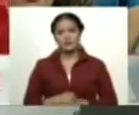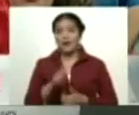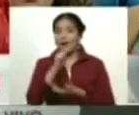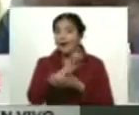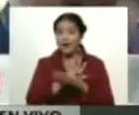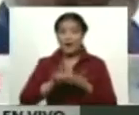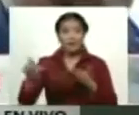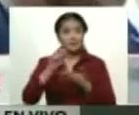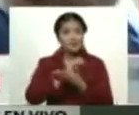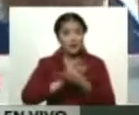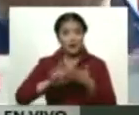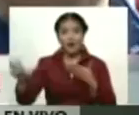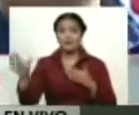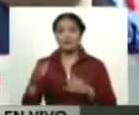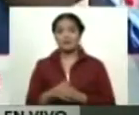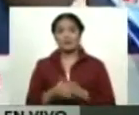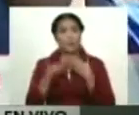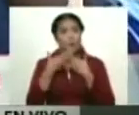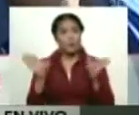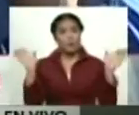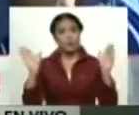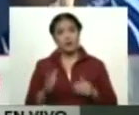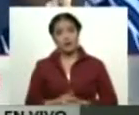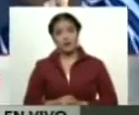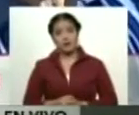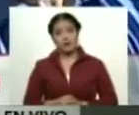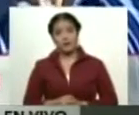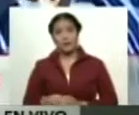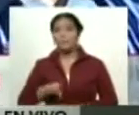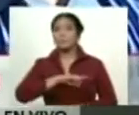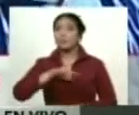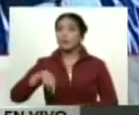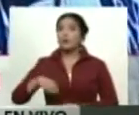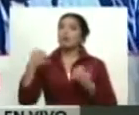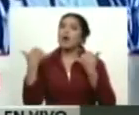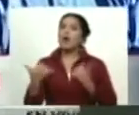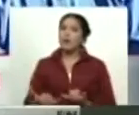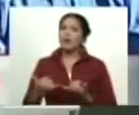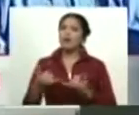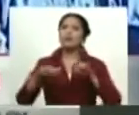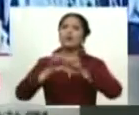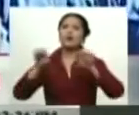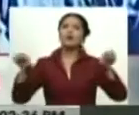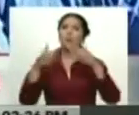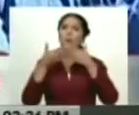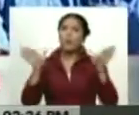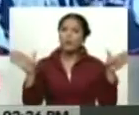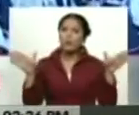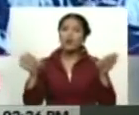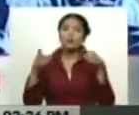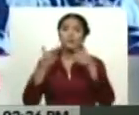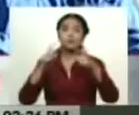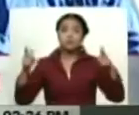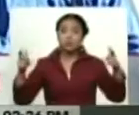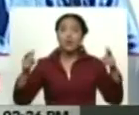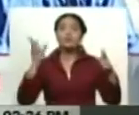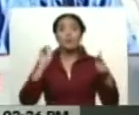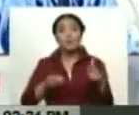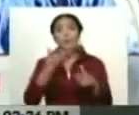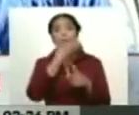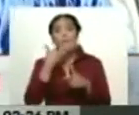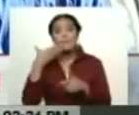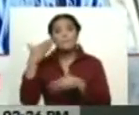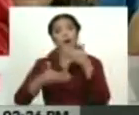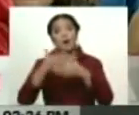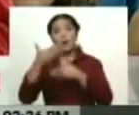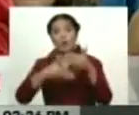gratuita totalmente, pública. Y nuestra tarea ahora en la educación pública, como se ha extendido tanto, es mejorar